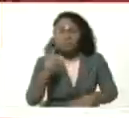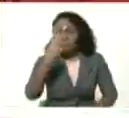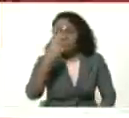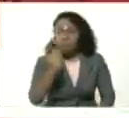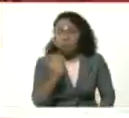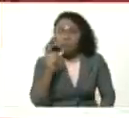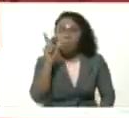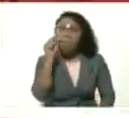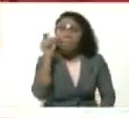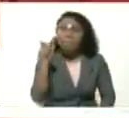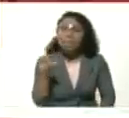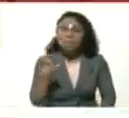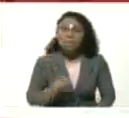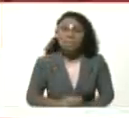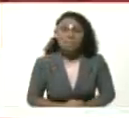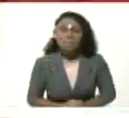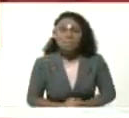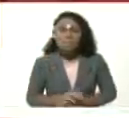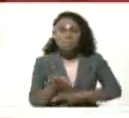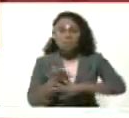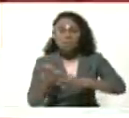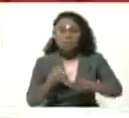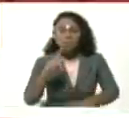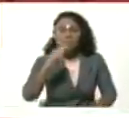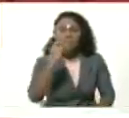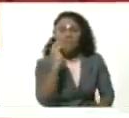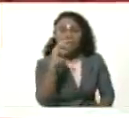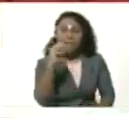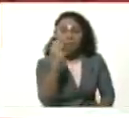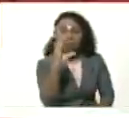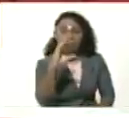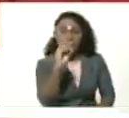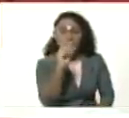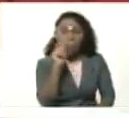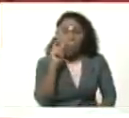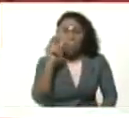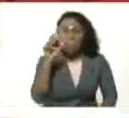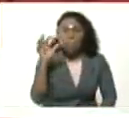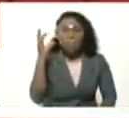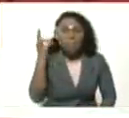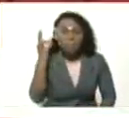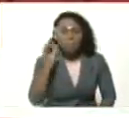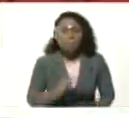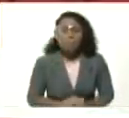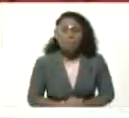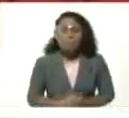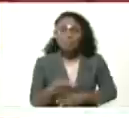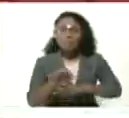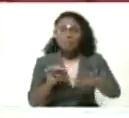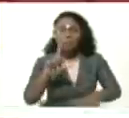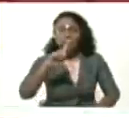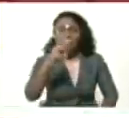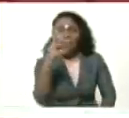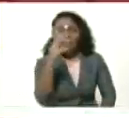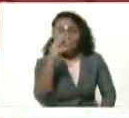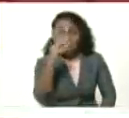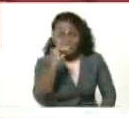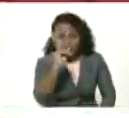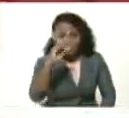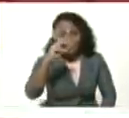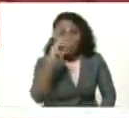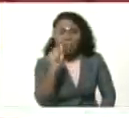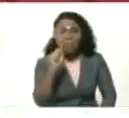Jorge Pérez, municipio Tinaco, Yulimar Barrios, municipio Lima Blanco, Jesús